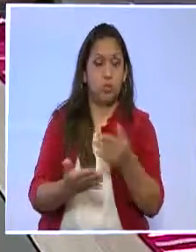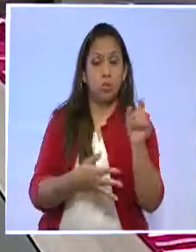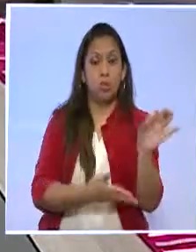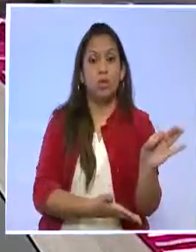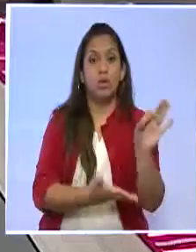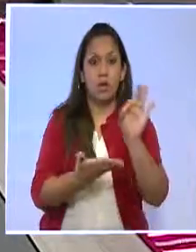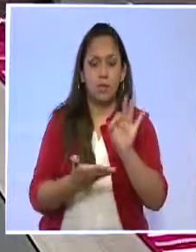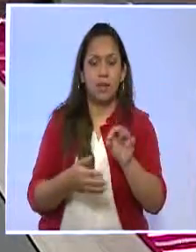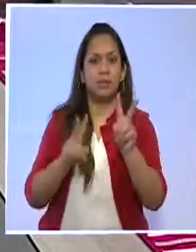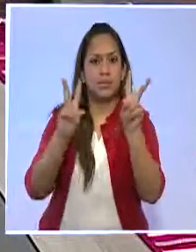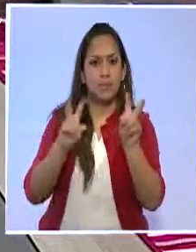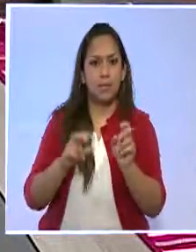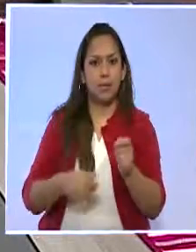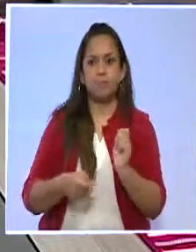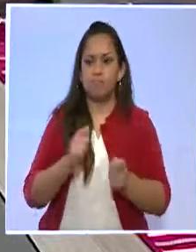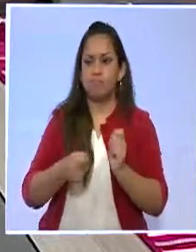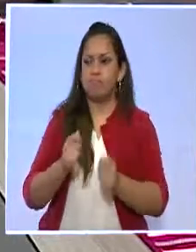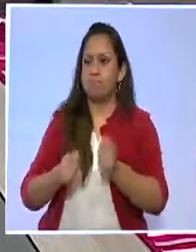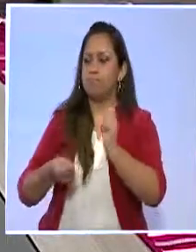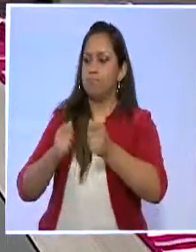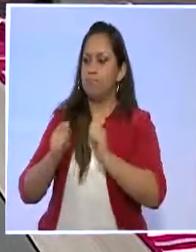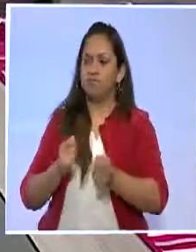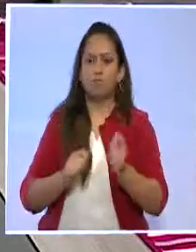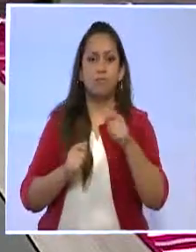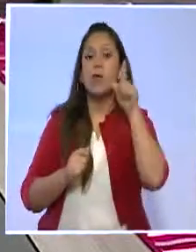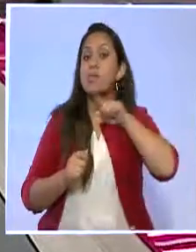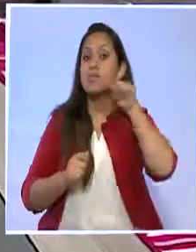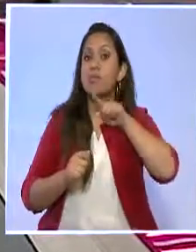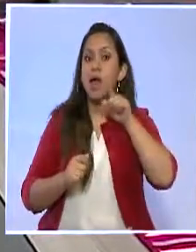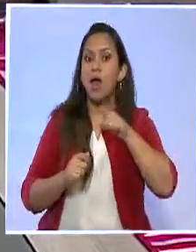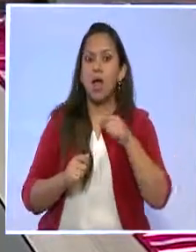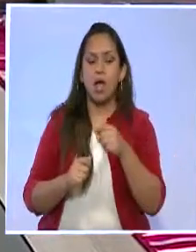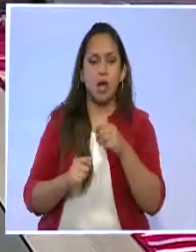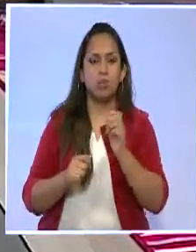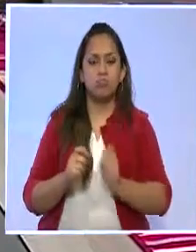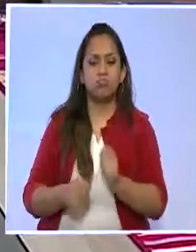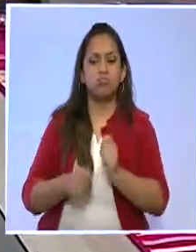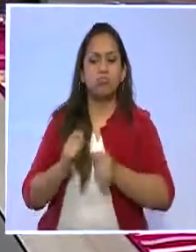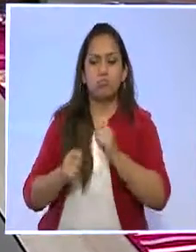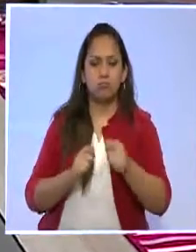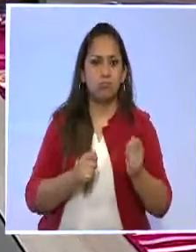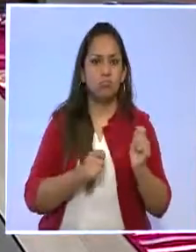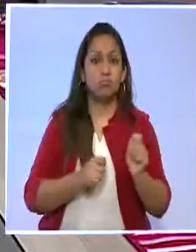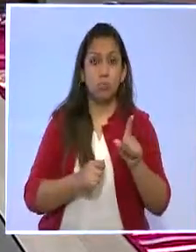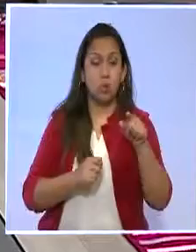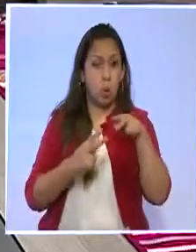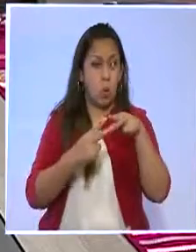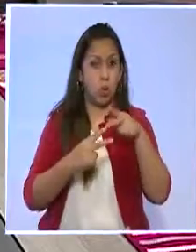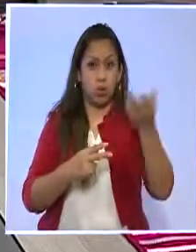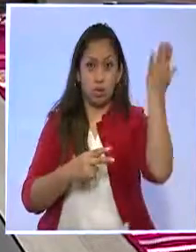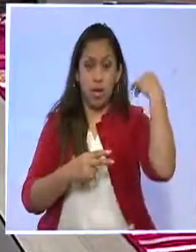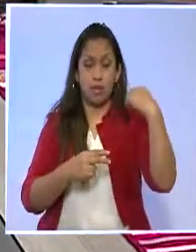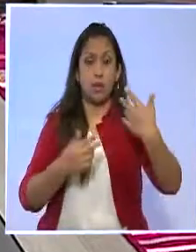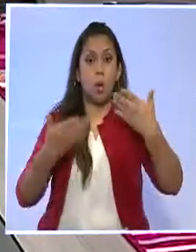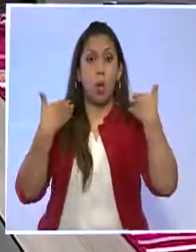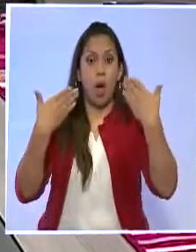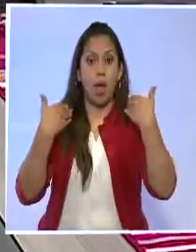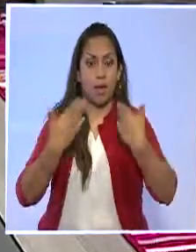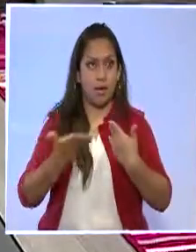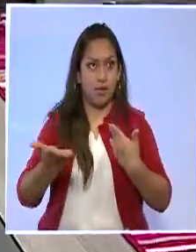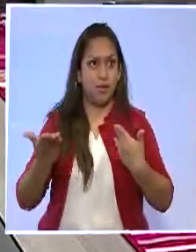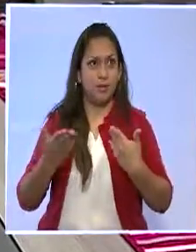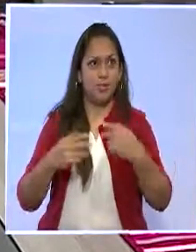marimba una de las personas que usted conoció luís simisterra allá en guayaquil en uno de los contigo de ley que buenas